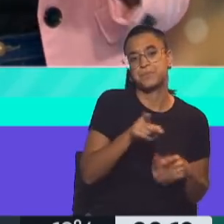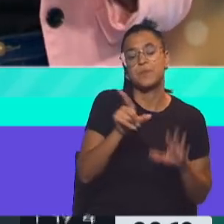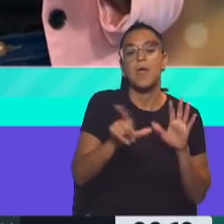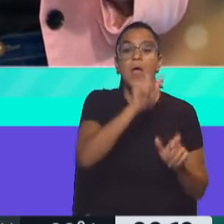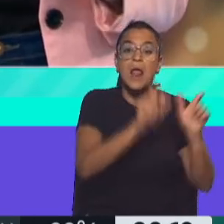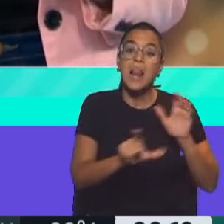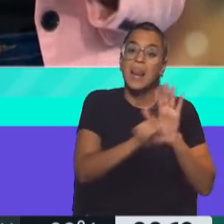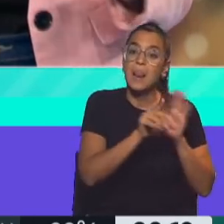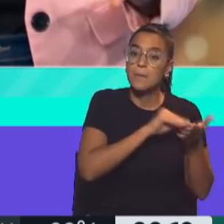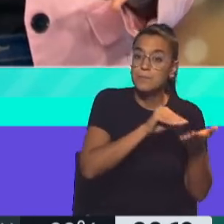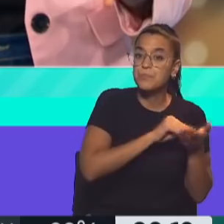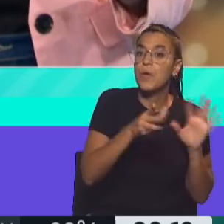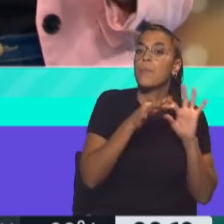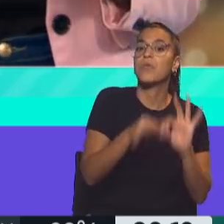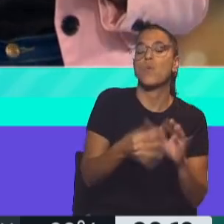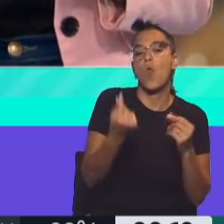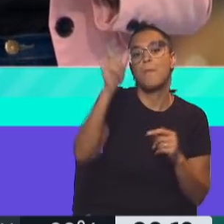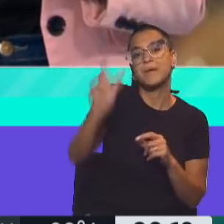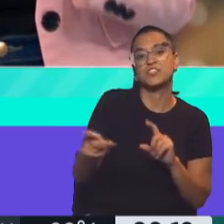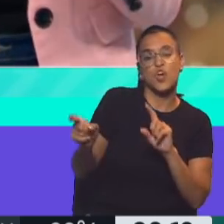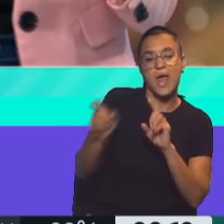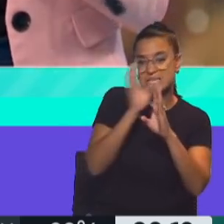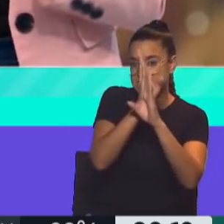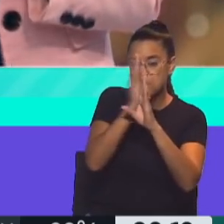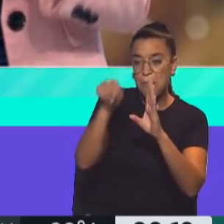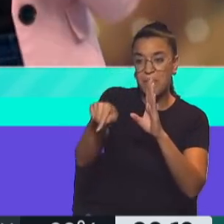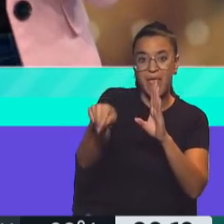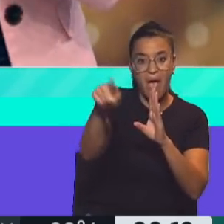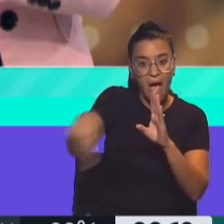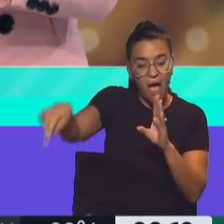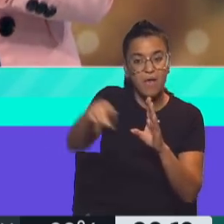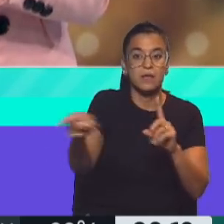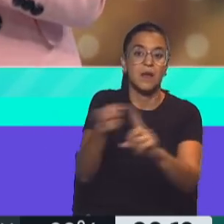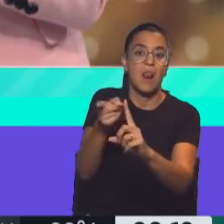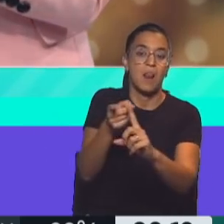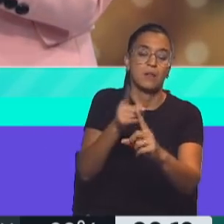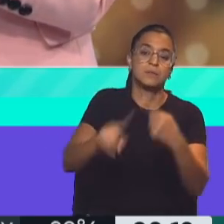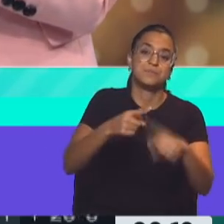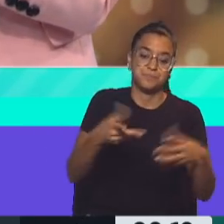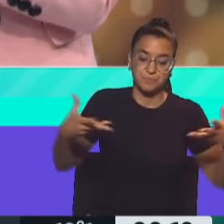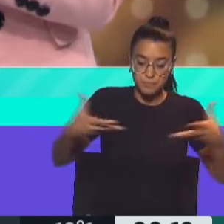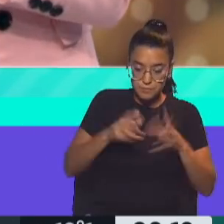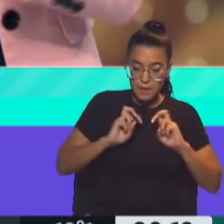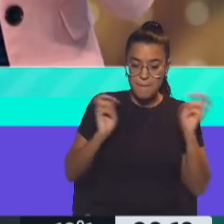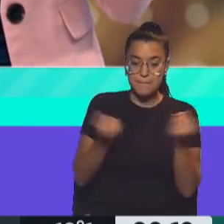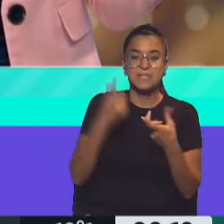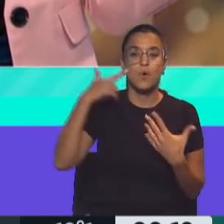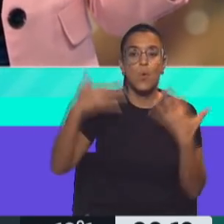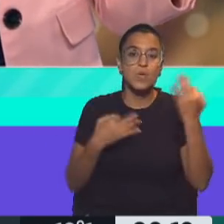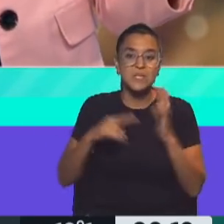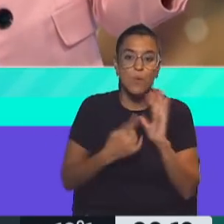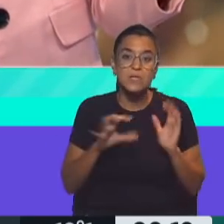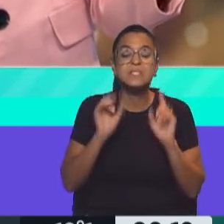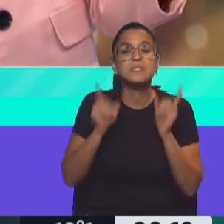que tienen algún vínculo con los espiados porque sabemos que hay una relación entre esta mesa judicial bonaerense y también